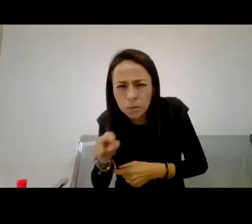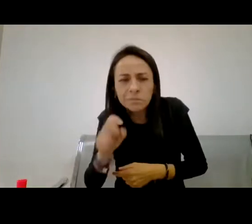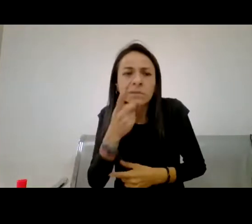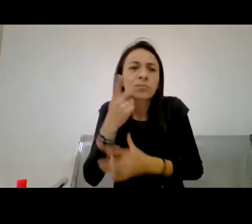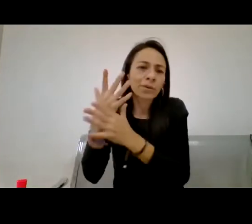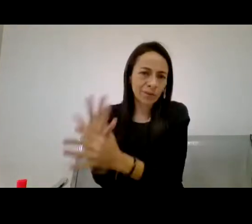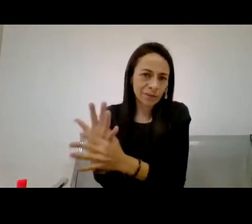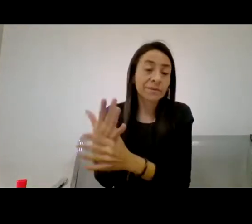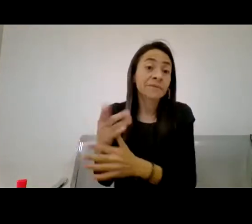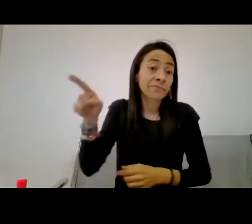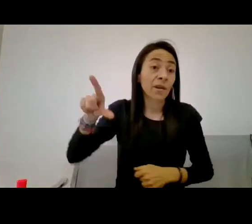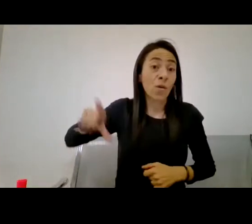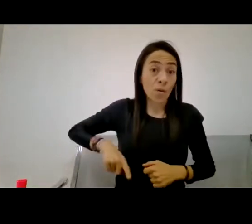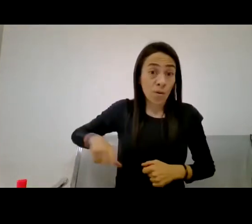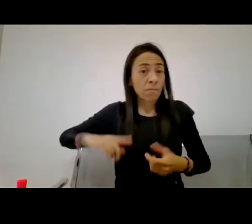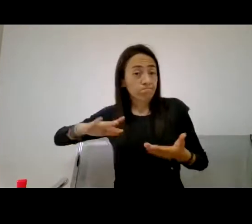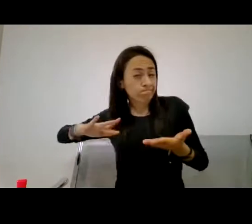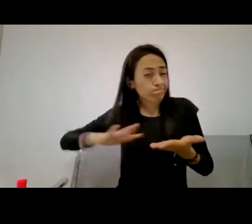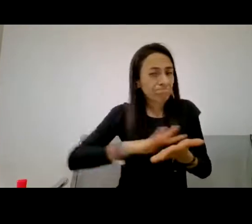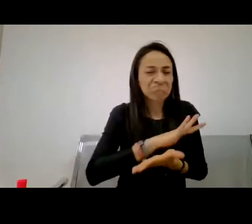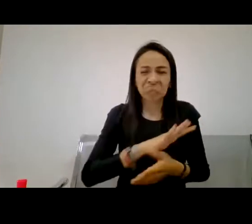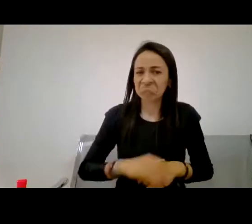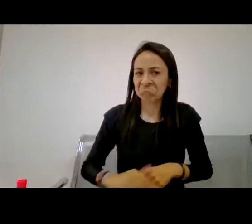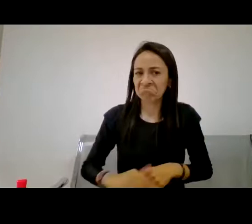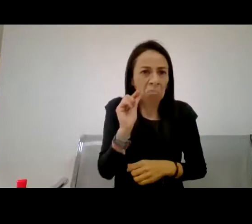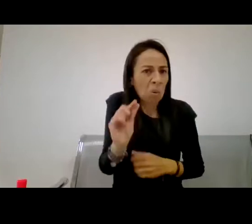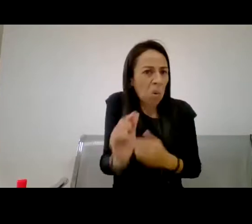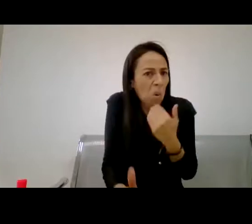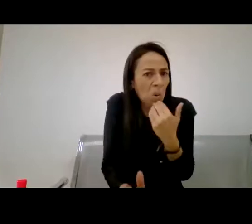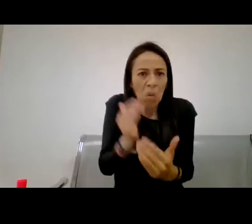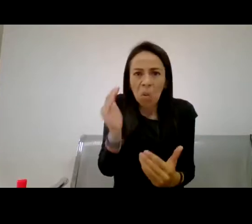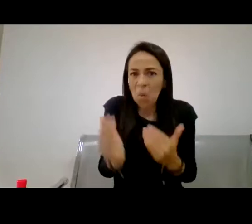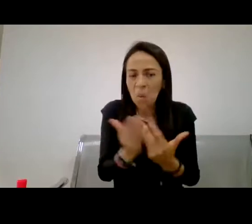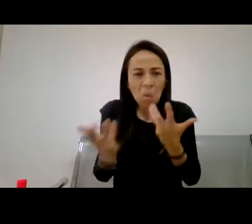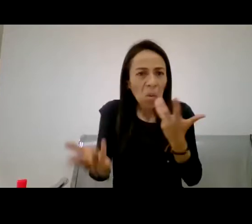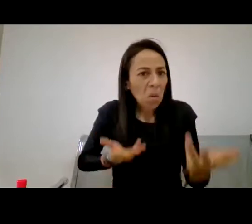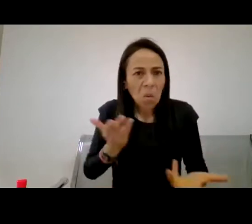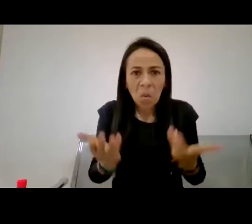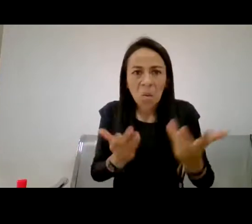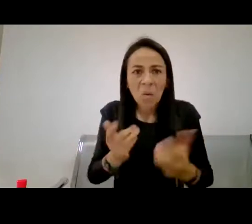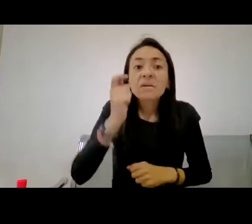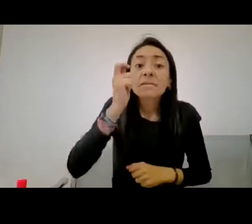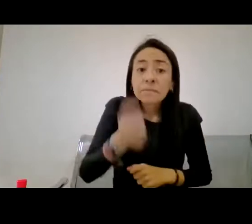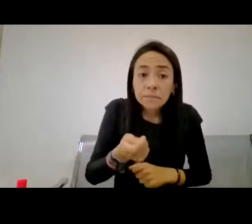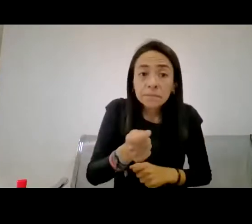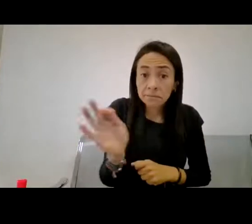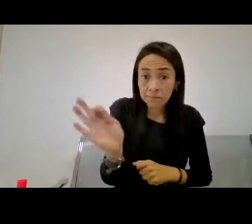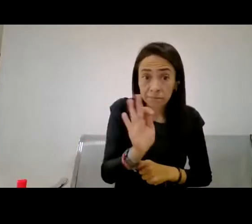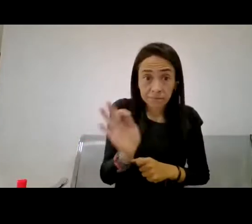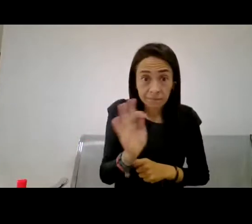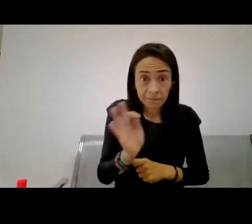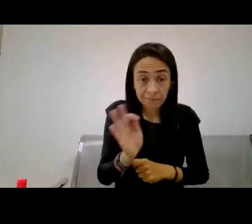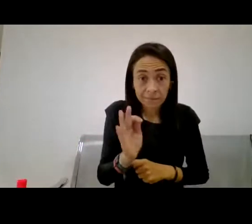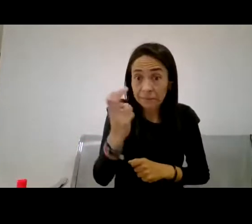parte del gobierno, en donde dicen que adicionalmente de bajar o de quitar el apoyo a